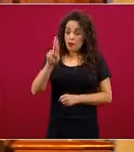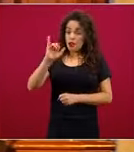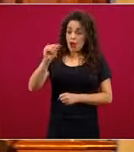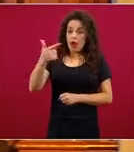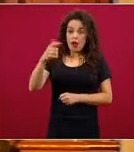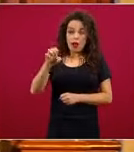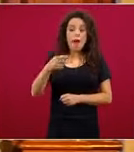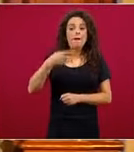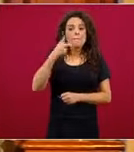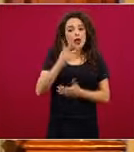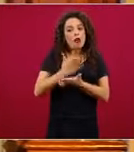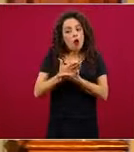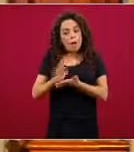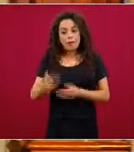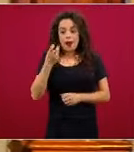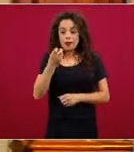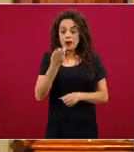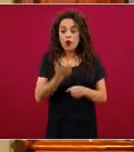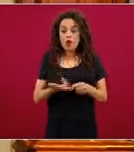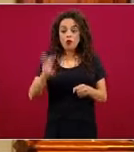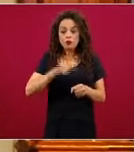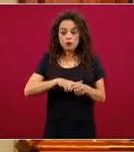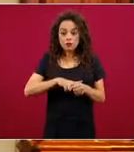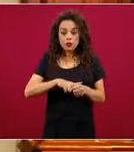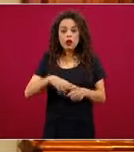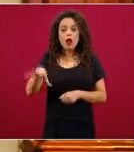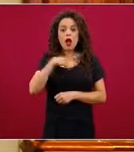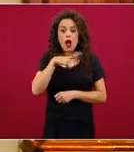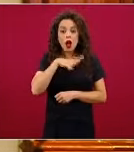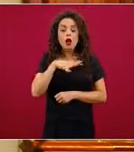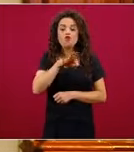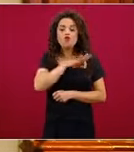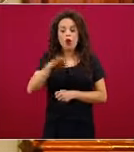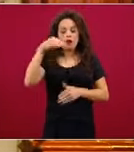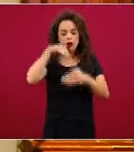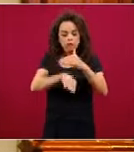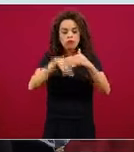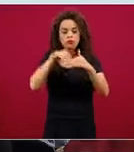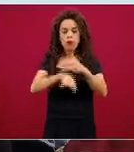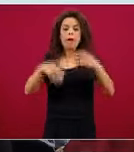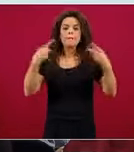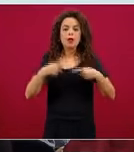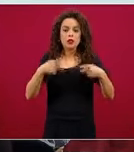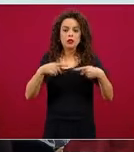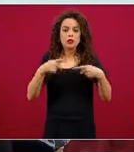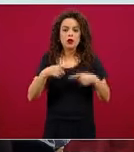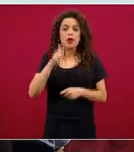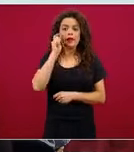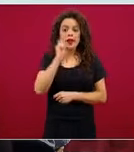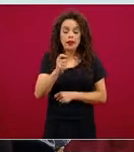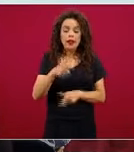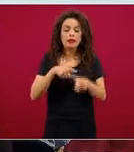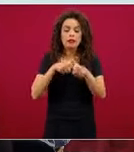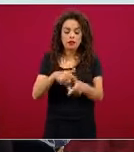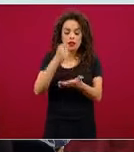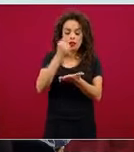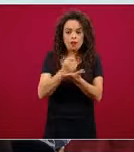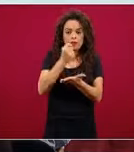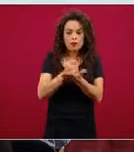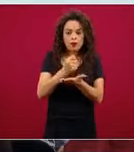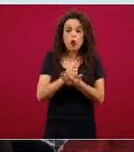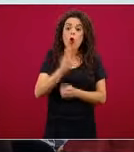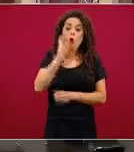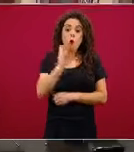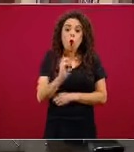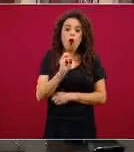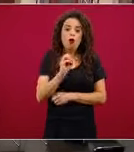además también este hospital recibe pacientes que continúan su tratamiento o inician su tratamiento y que no